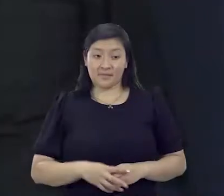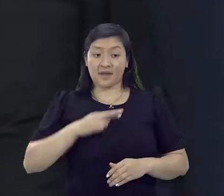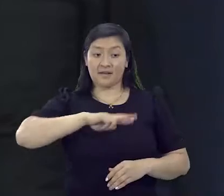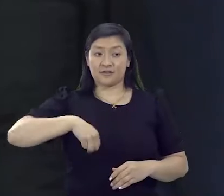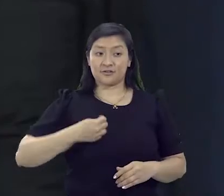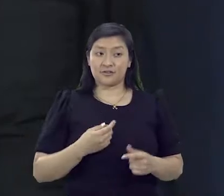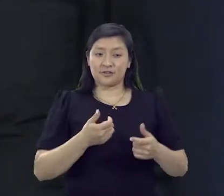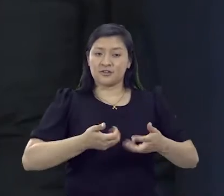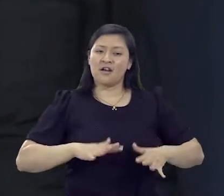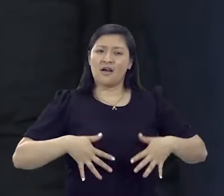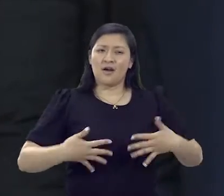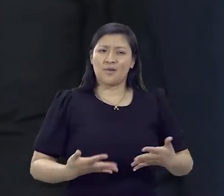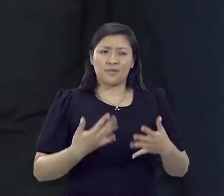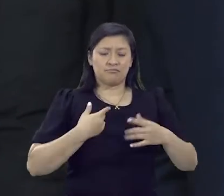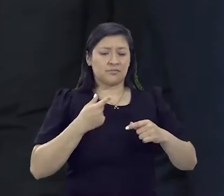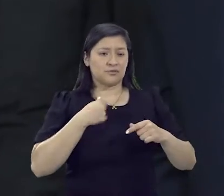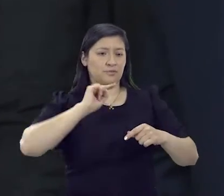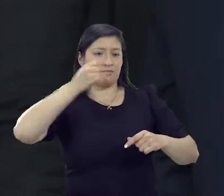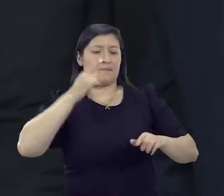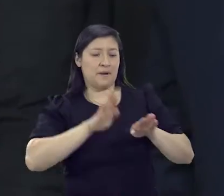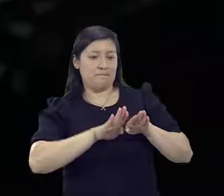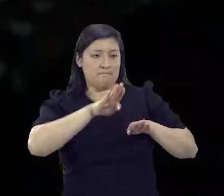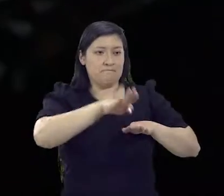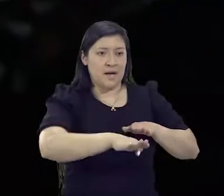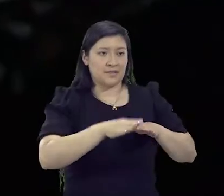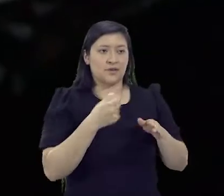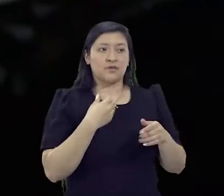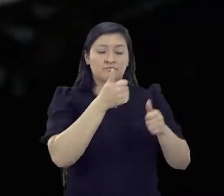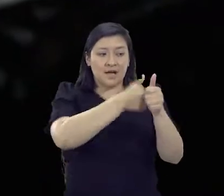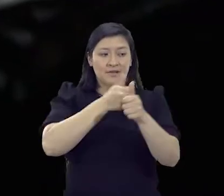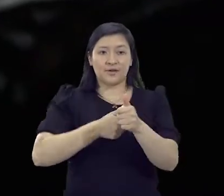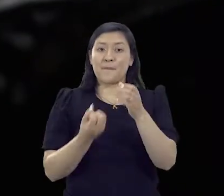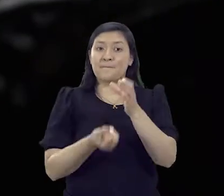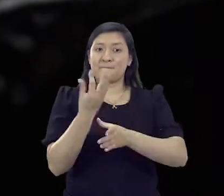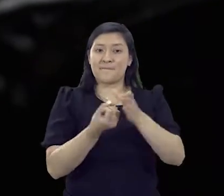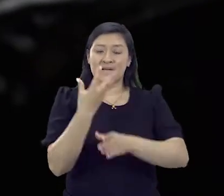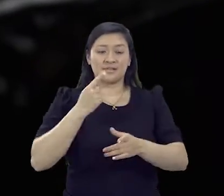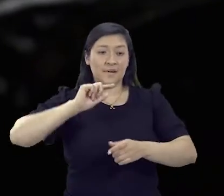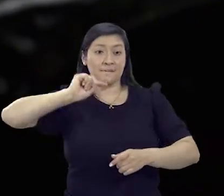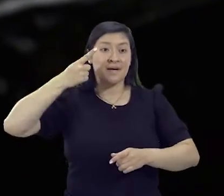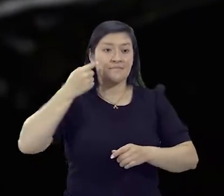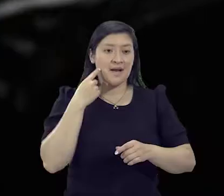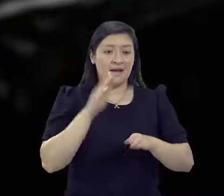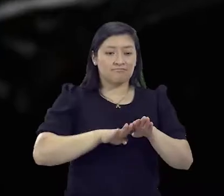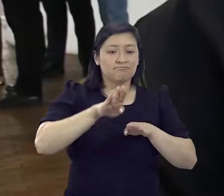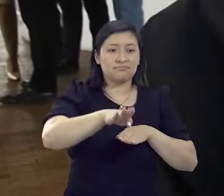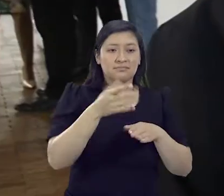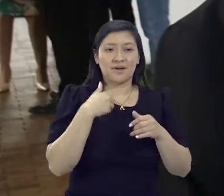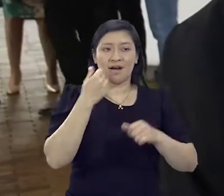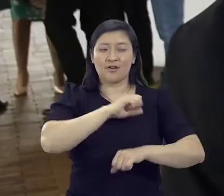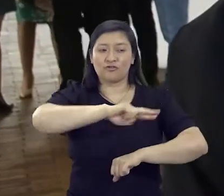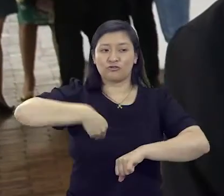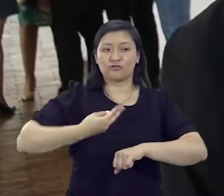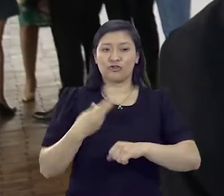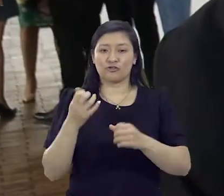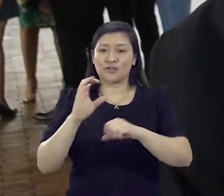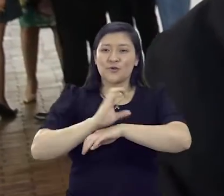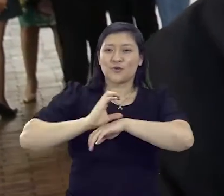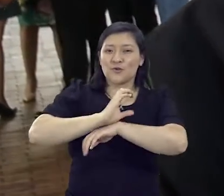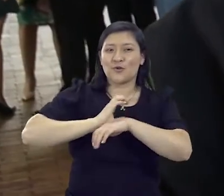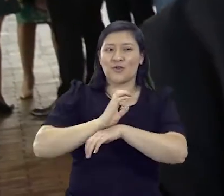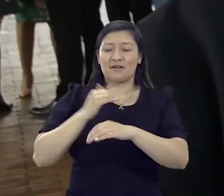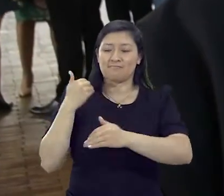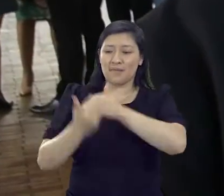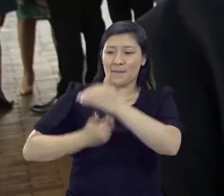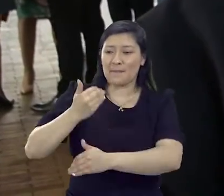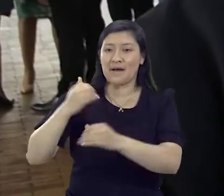es un ejercicio de dar el primer paso es una de la de pasto es una de las primeras ciudades un trabajo que se ha venido haciendo con todo